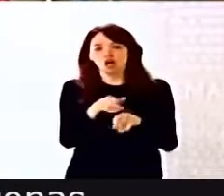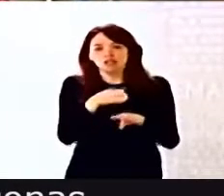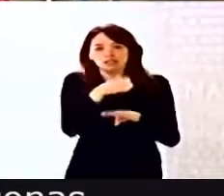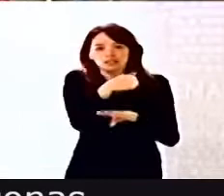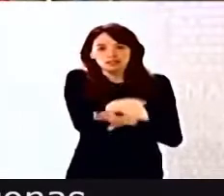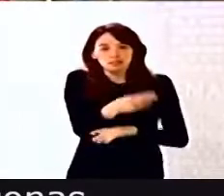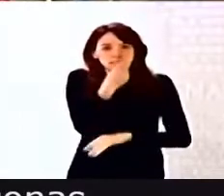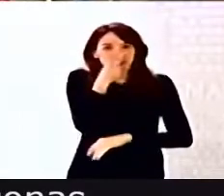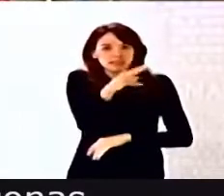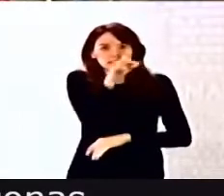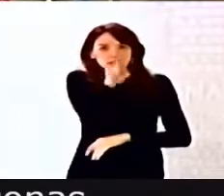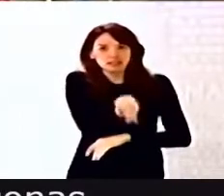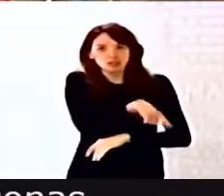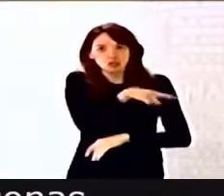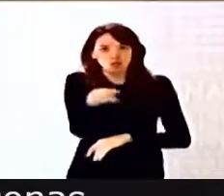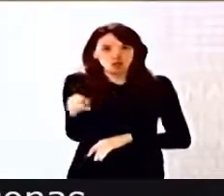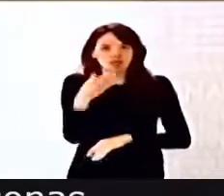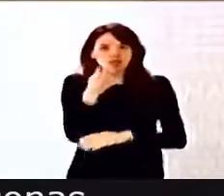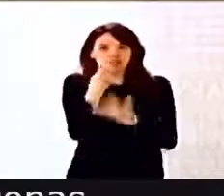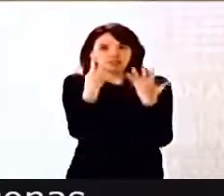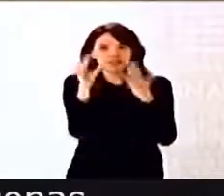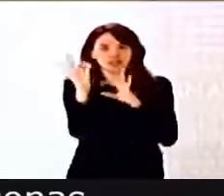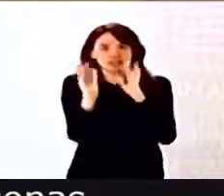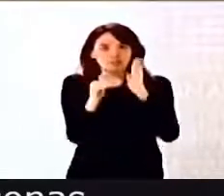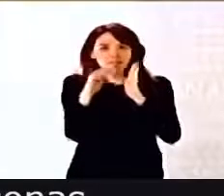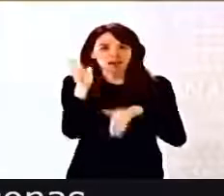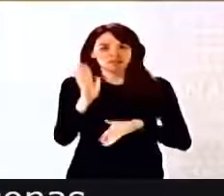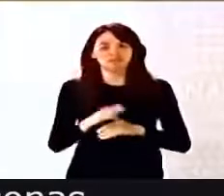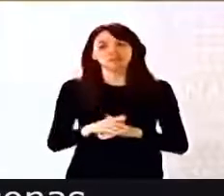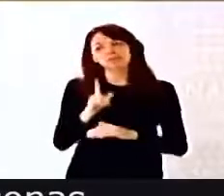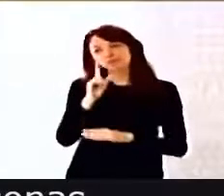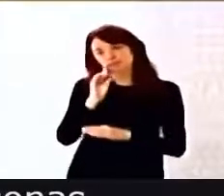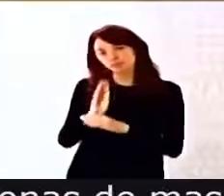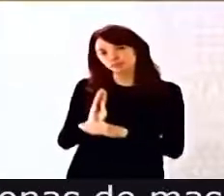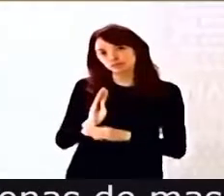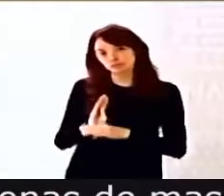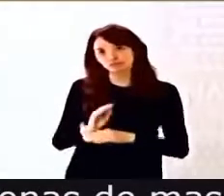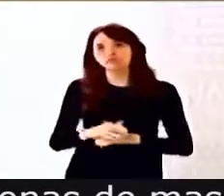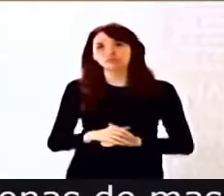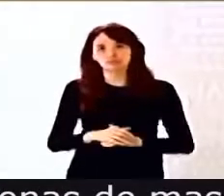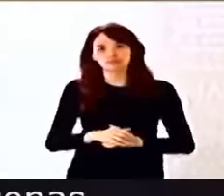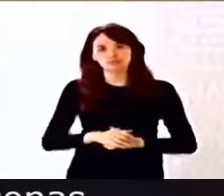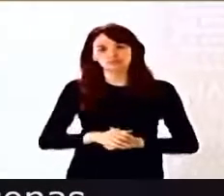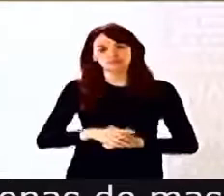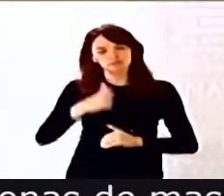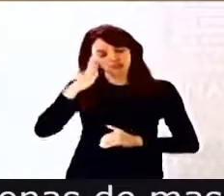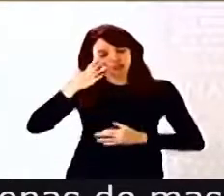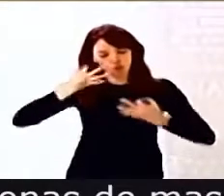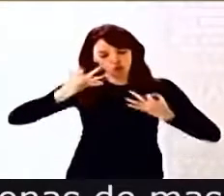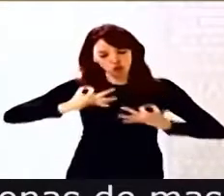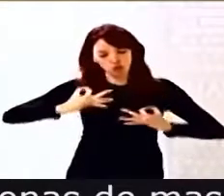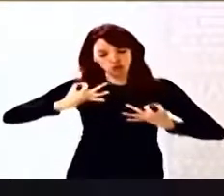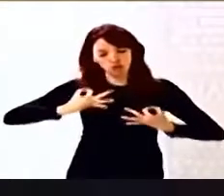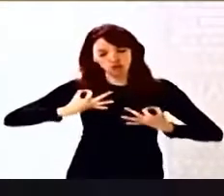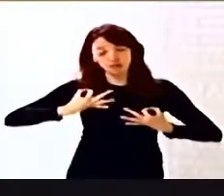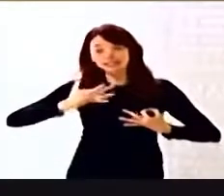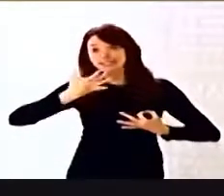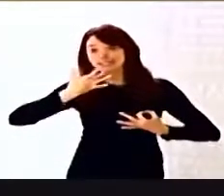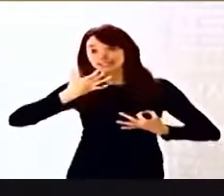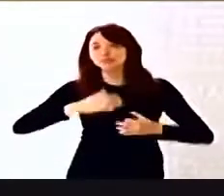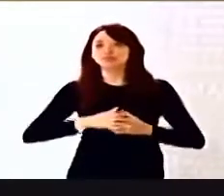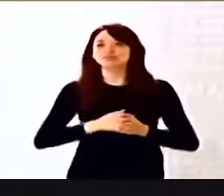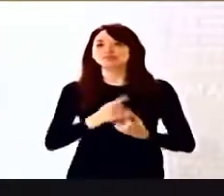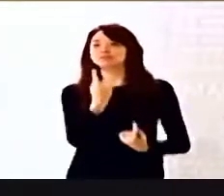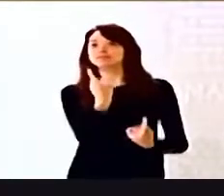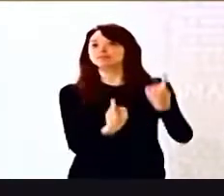años. Hay que tener prudencia en lo que se hace, hay que tener sentido común. Aquellas personas